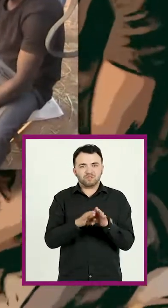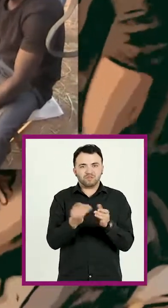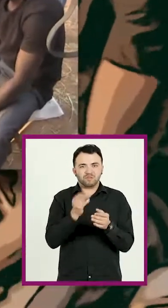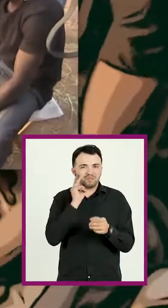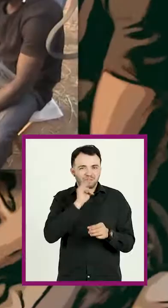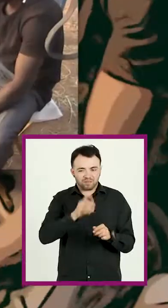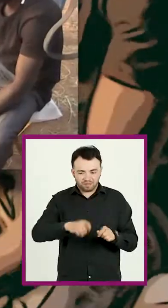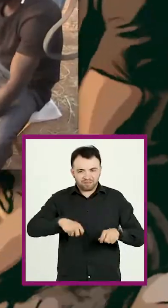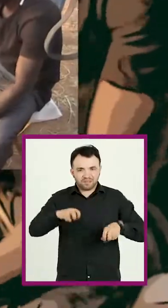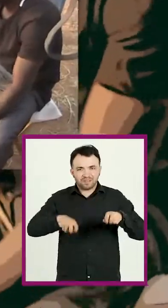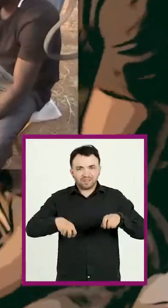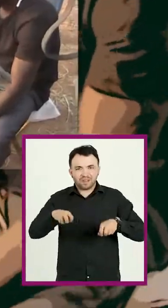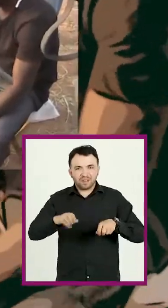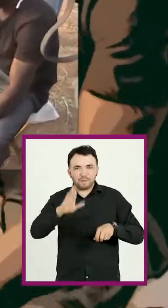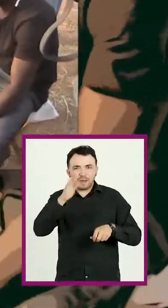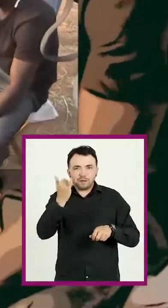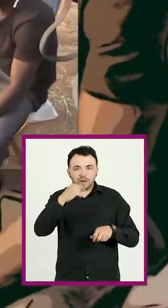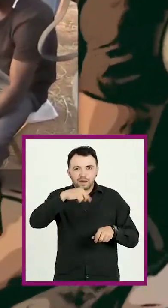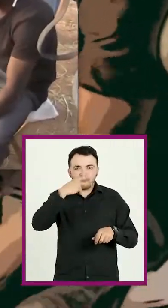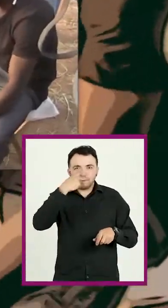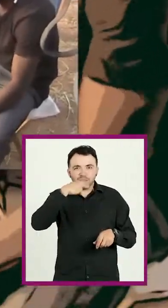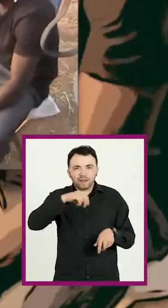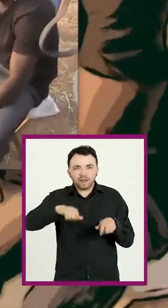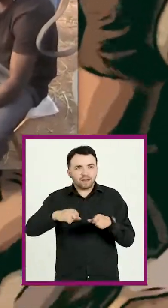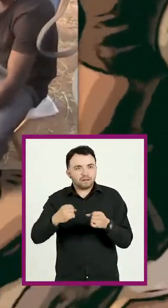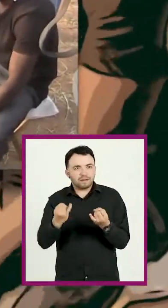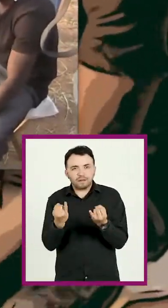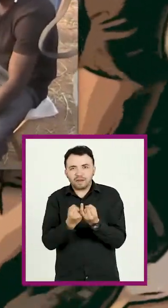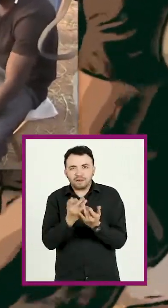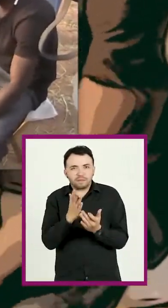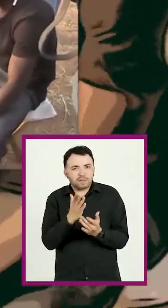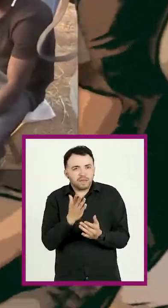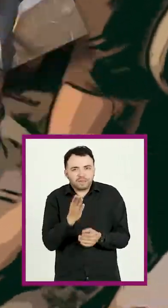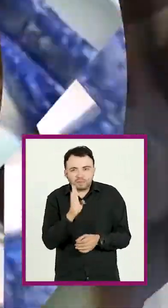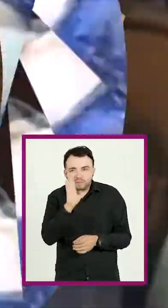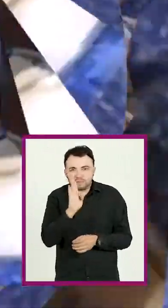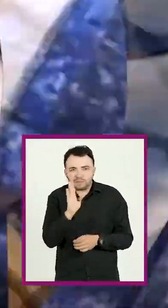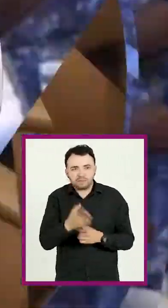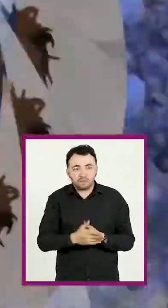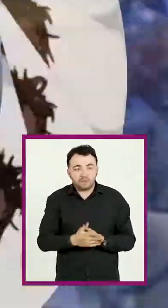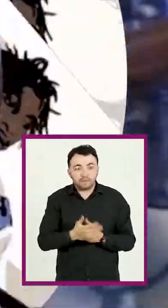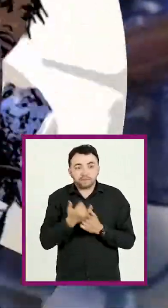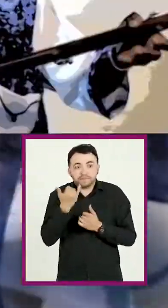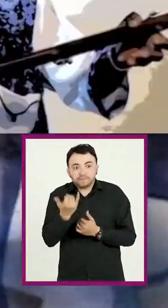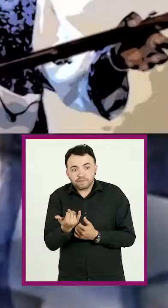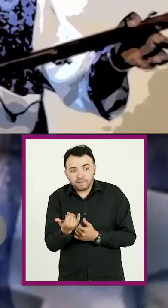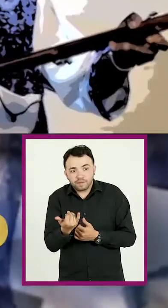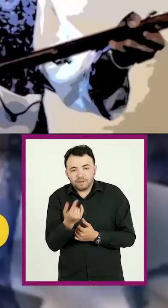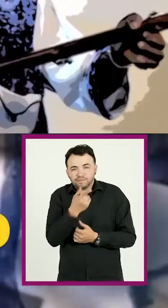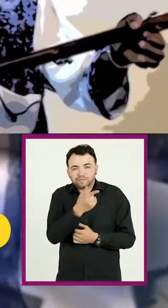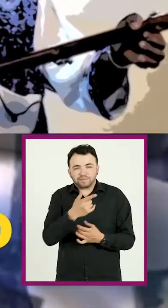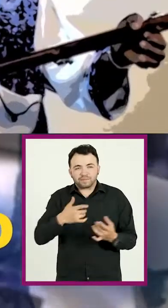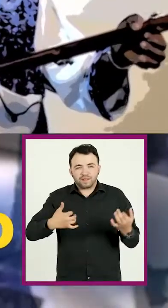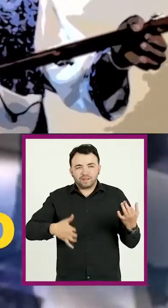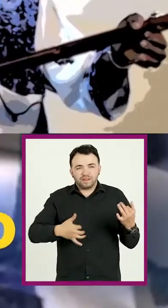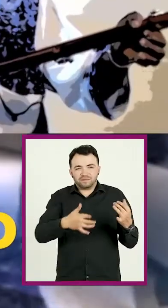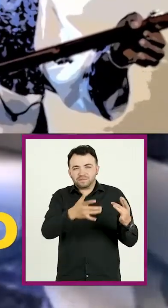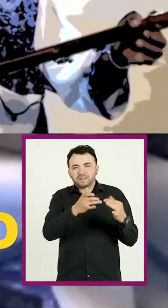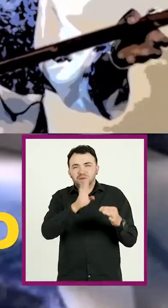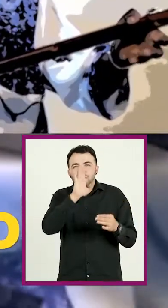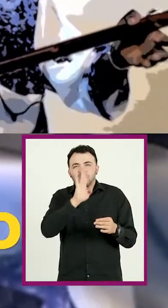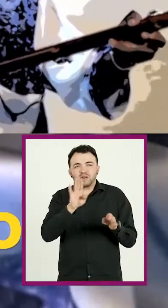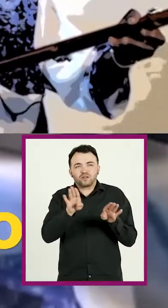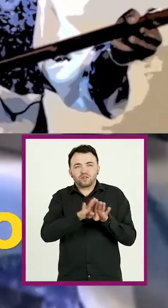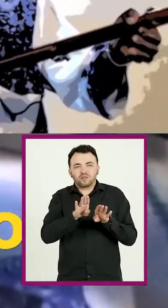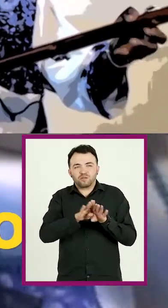de xilófono o gilófono, y algo muy interesante y muy importante es el cantingo, que es más o menos parece